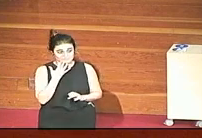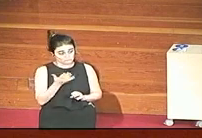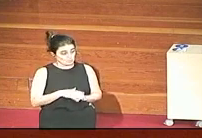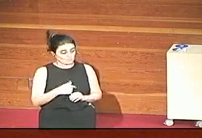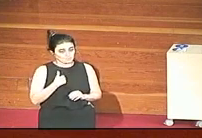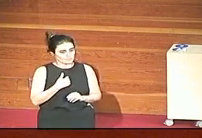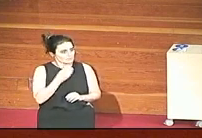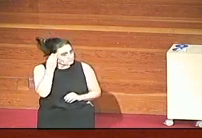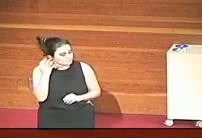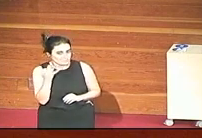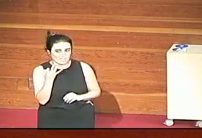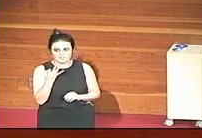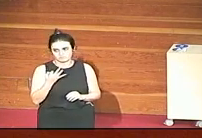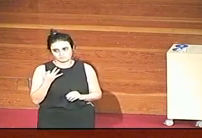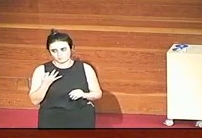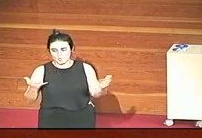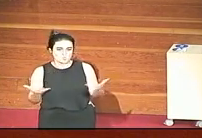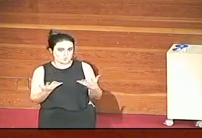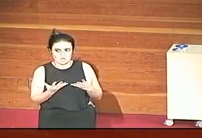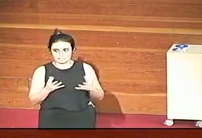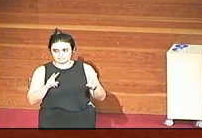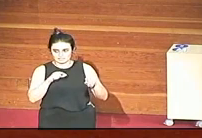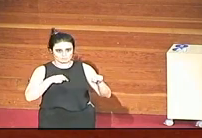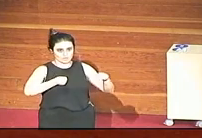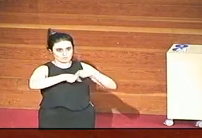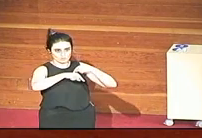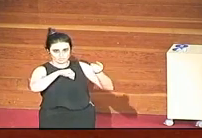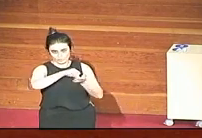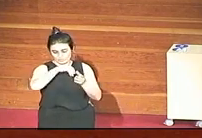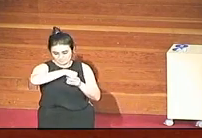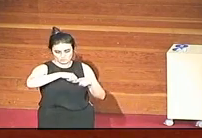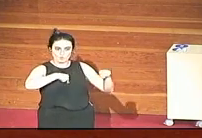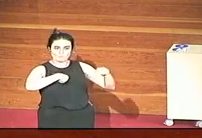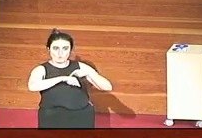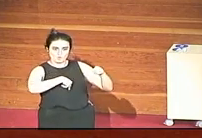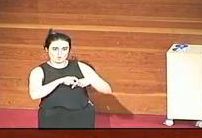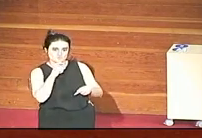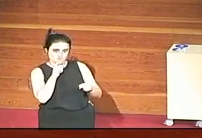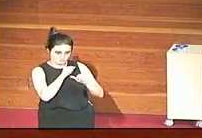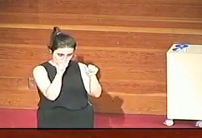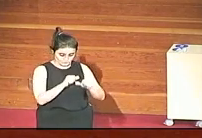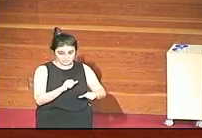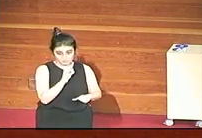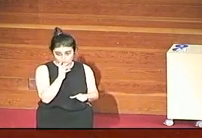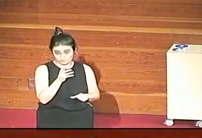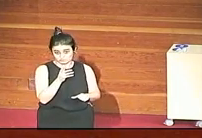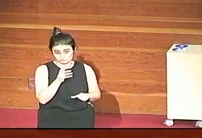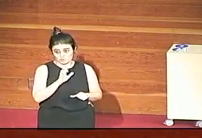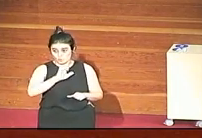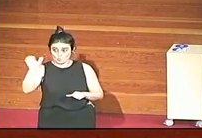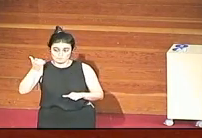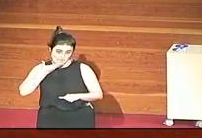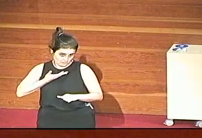en las ciudades yo creo que es un tema muy urgente primero porque nos lo exigen desde europa